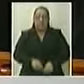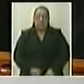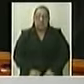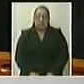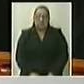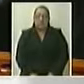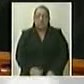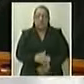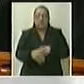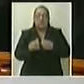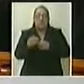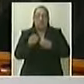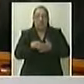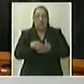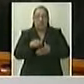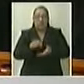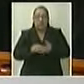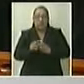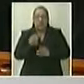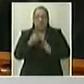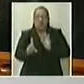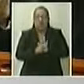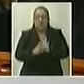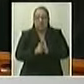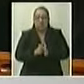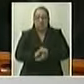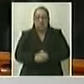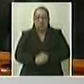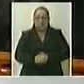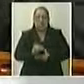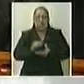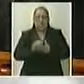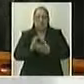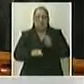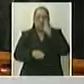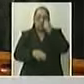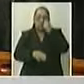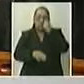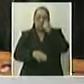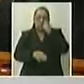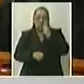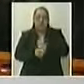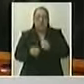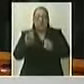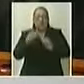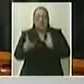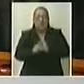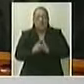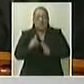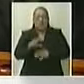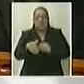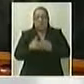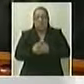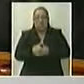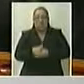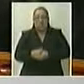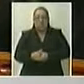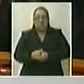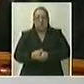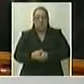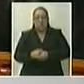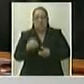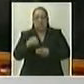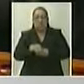que se está apreciando aquí es una ley que más va a funcionar para Lima, una ley limeña, porque